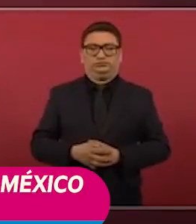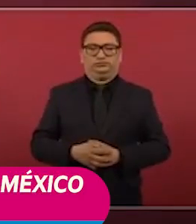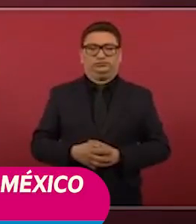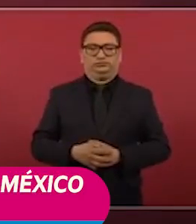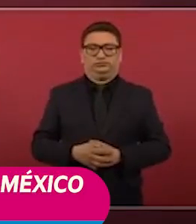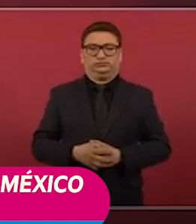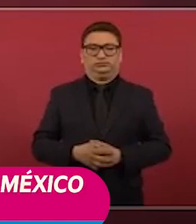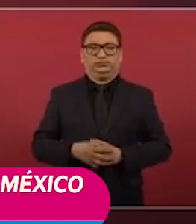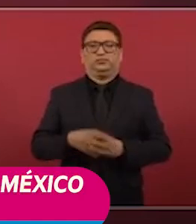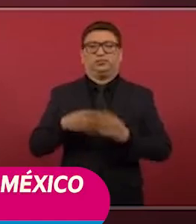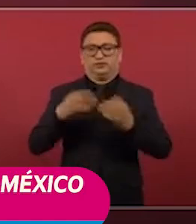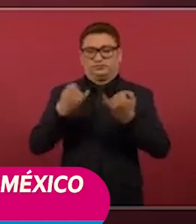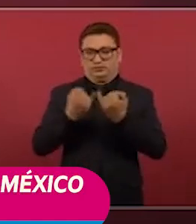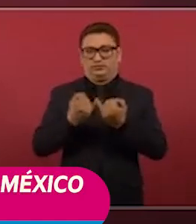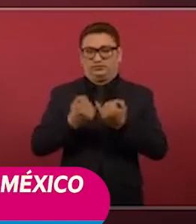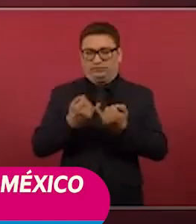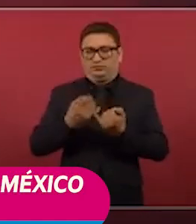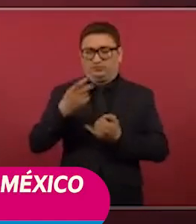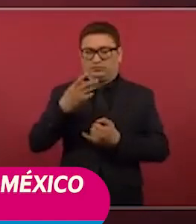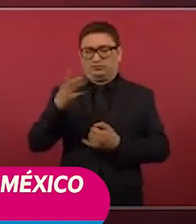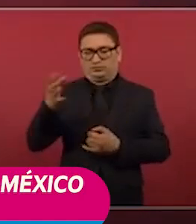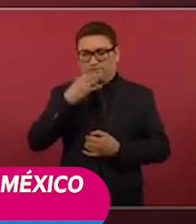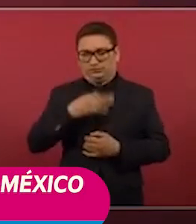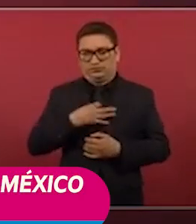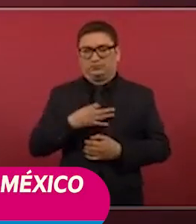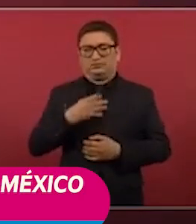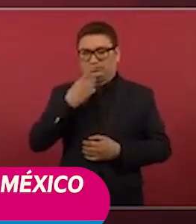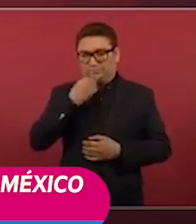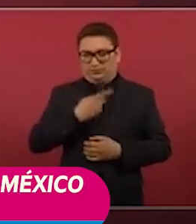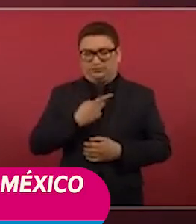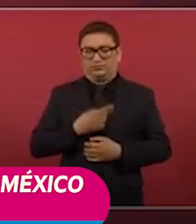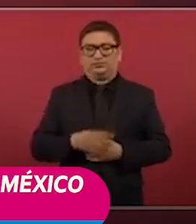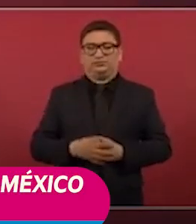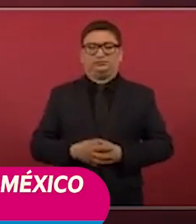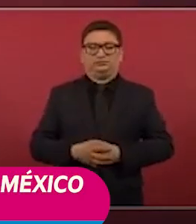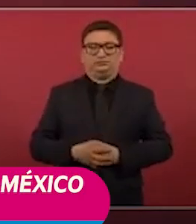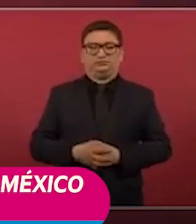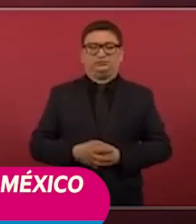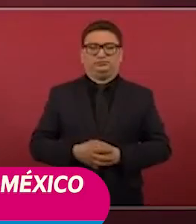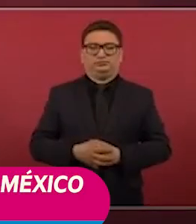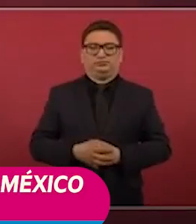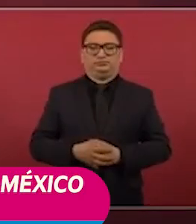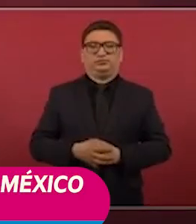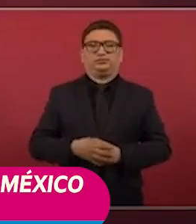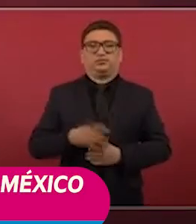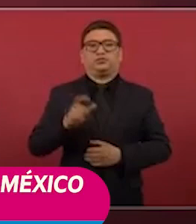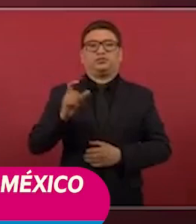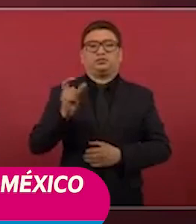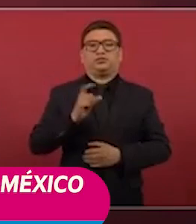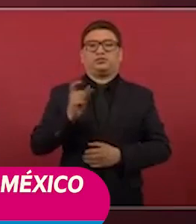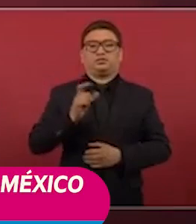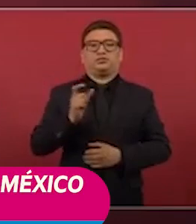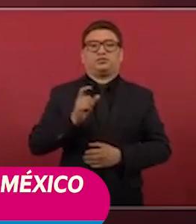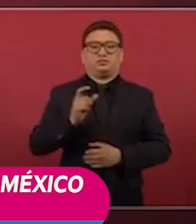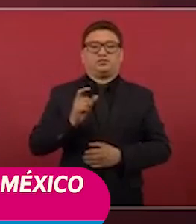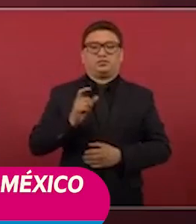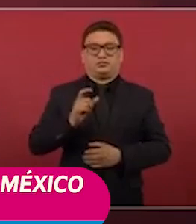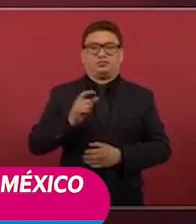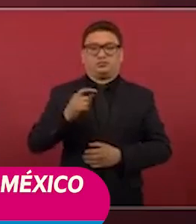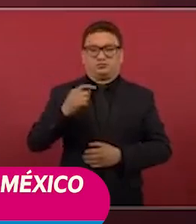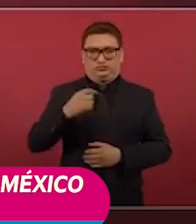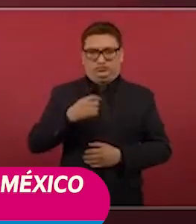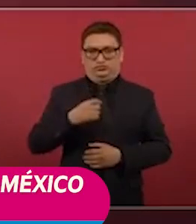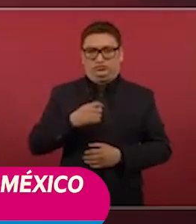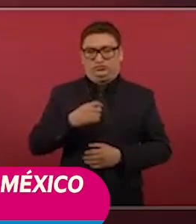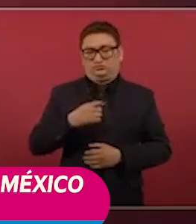También me mandó a decir que si cuando estimo yo, ¿no?,